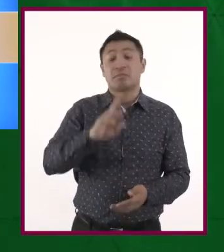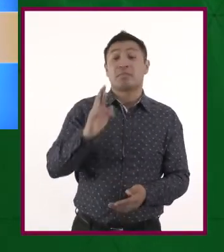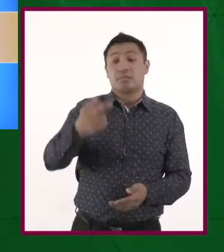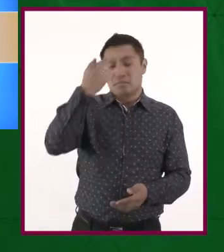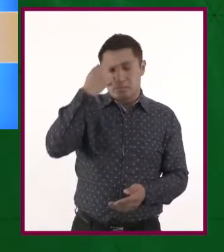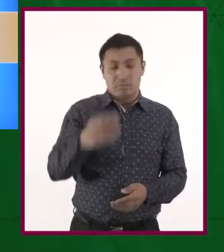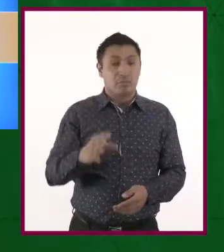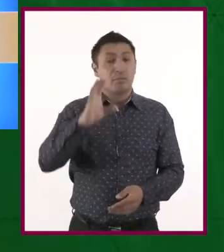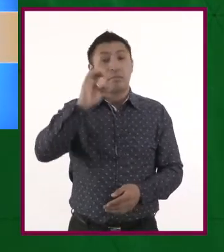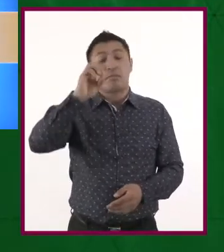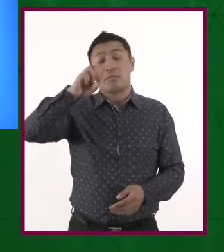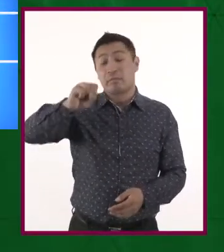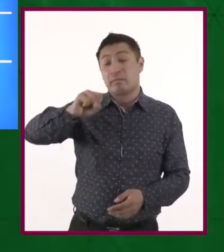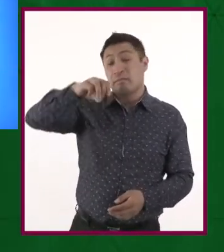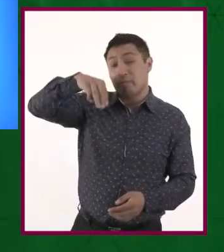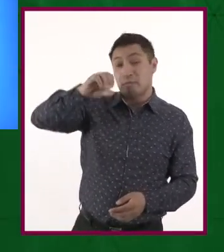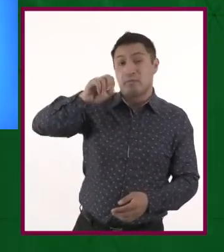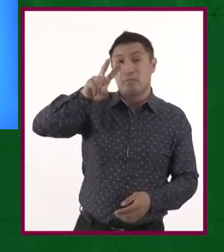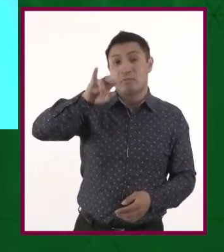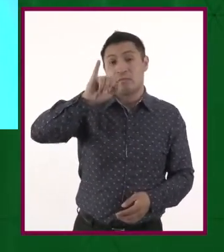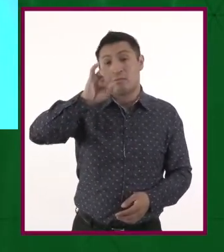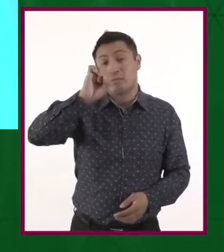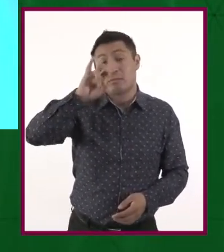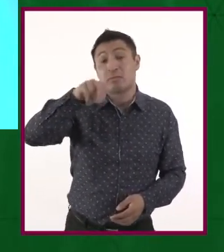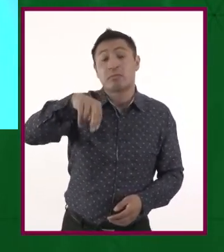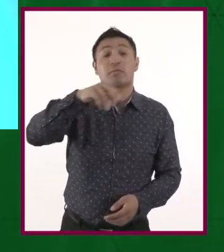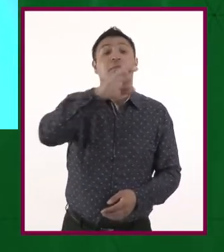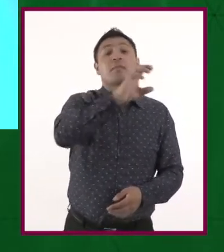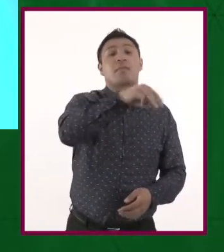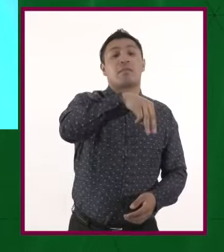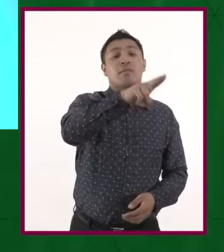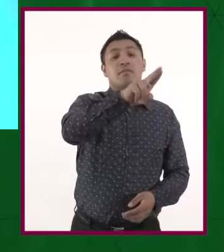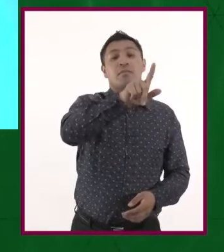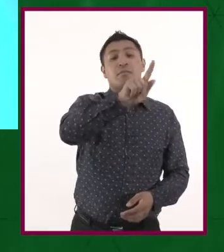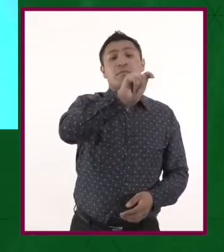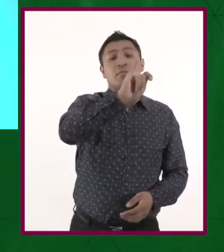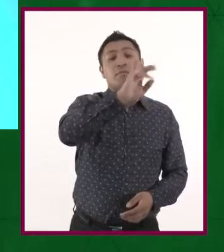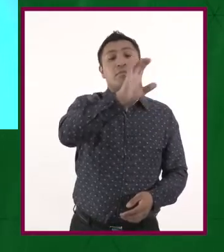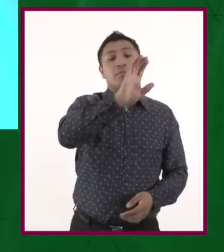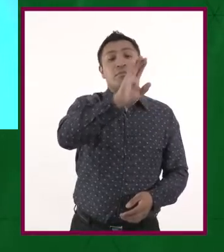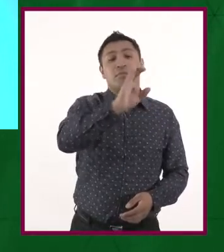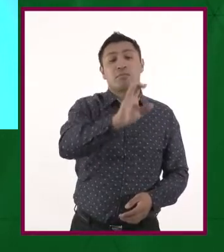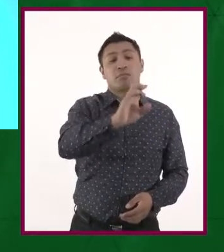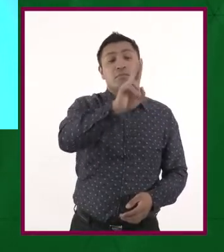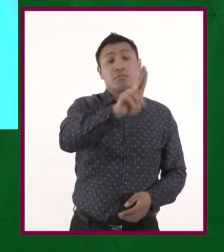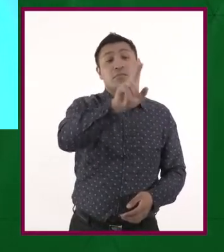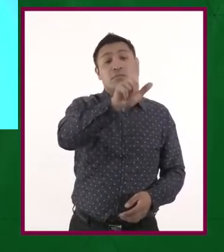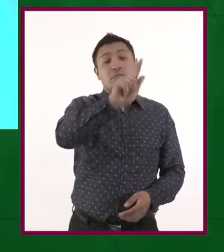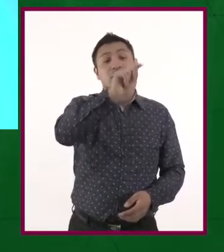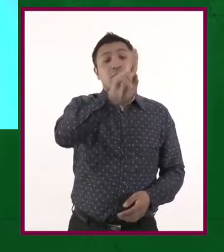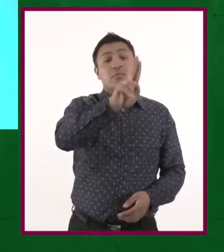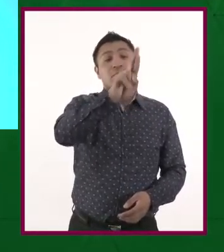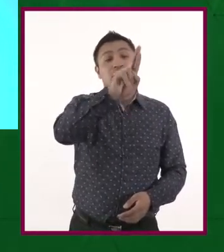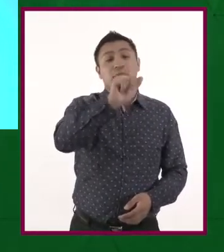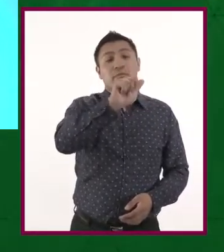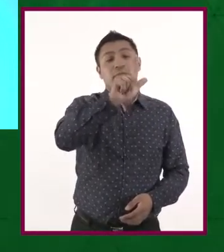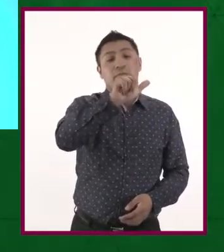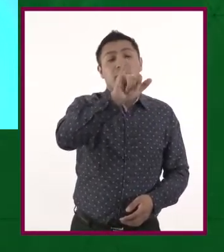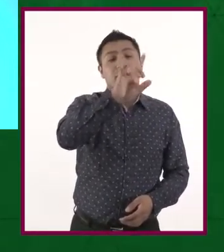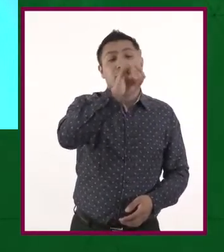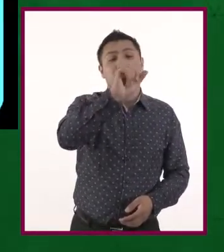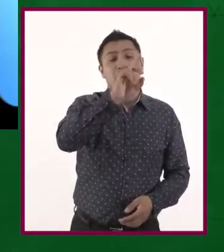la cosmovisión y multiculturalidad son conceptos importantes para conocer más sobre el mundo de nuestros